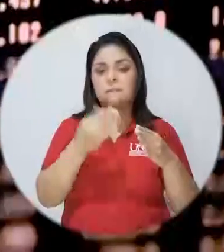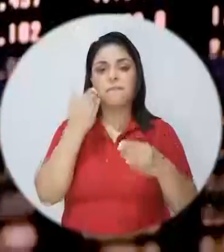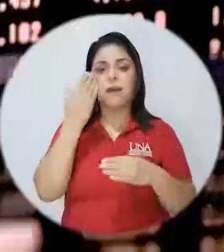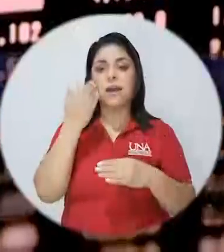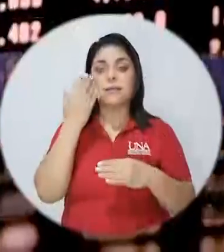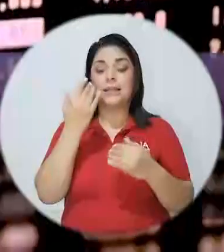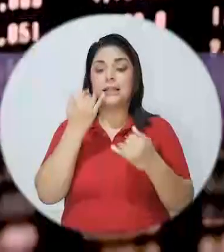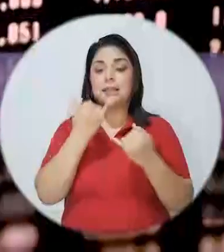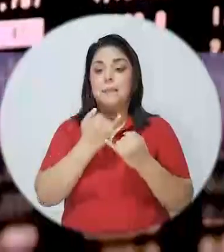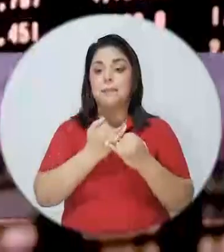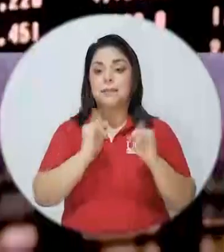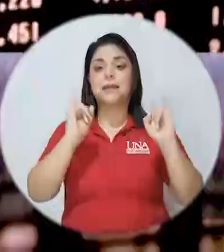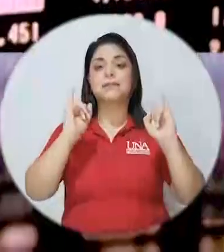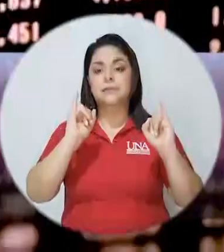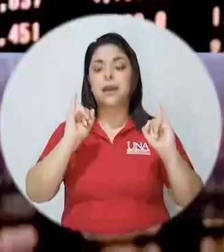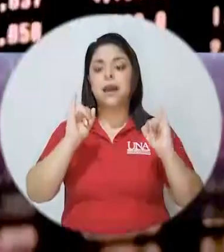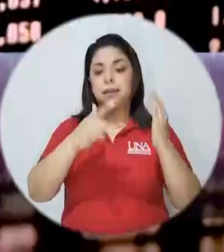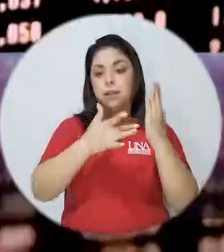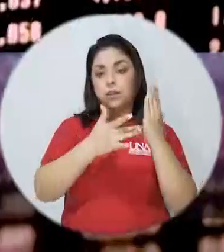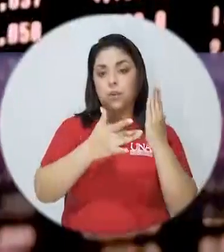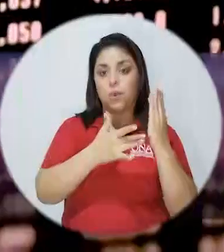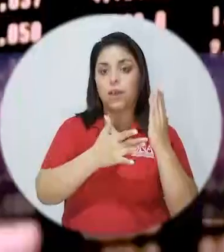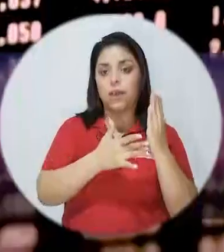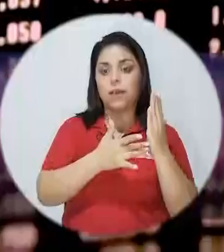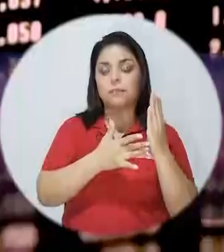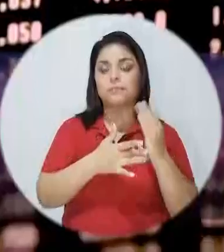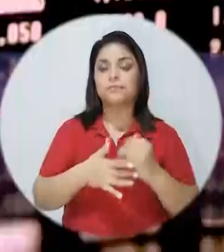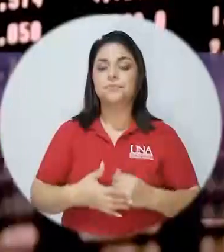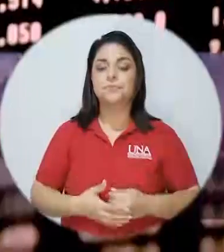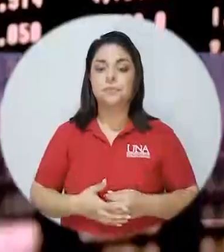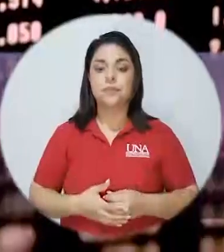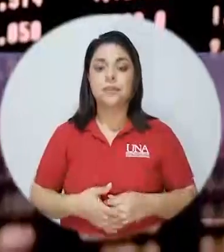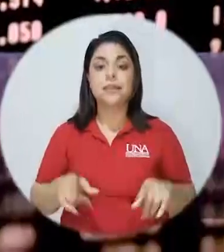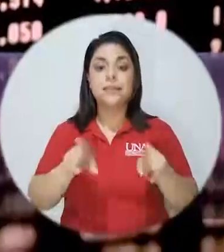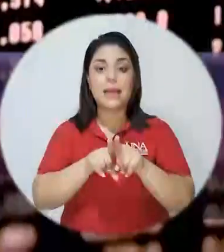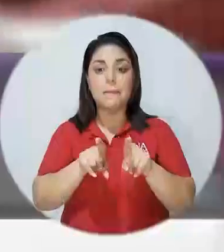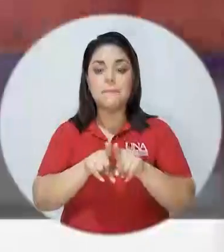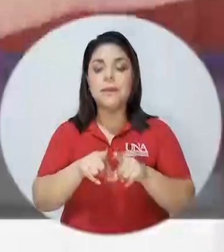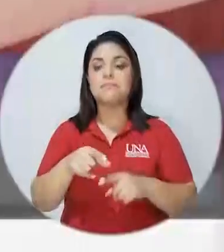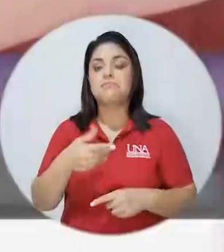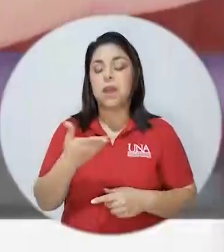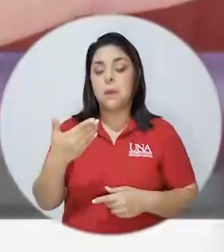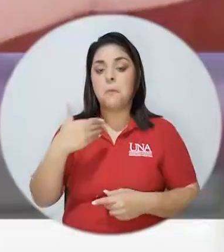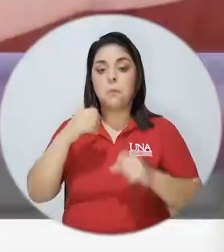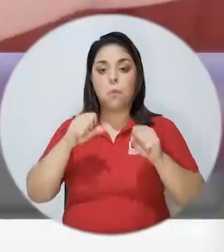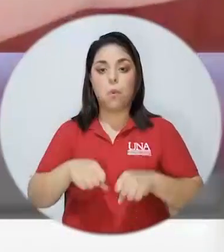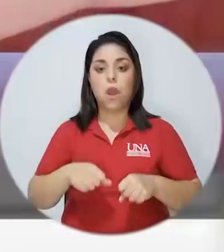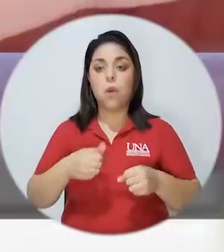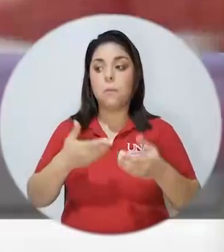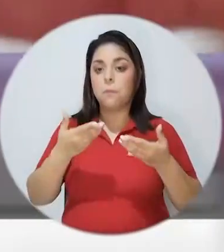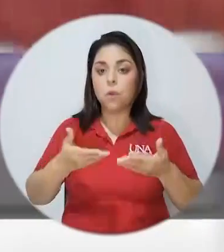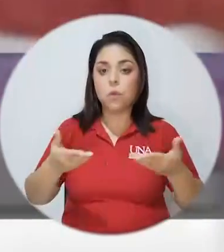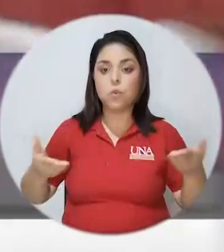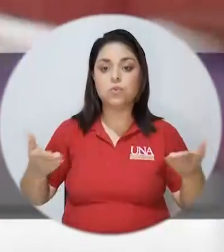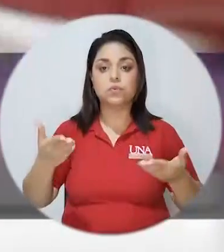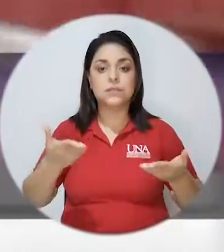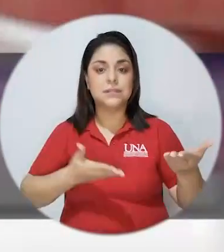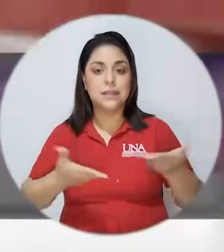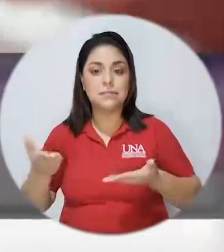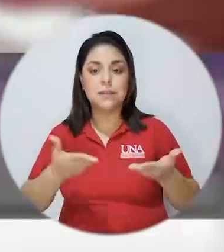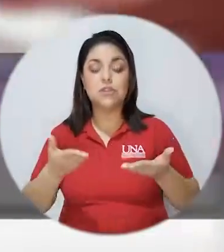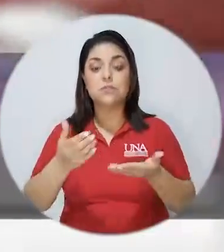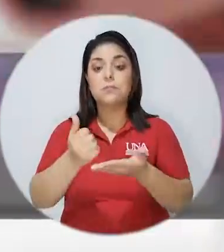Que yo tengo mucha independencia en los criterios que uso, después que es medible, que hay productos, servicios que le pueden ayudar